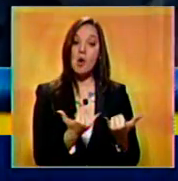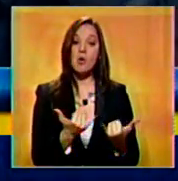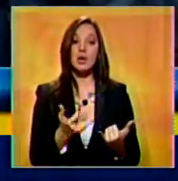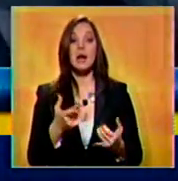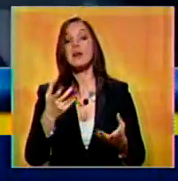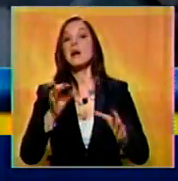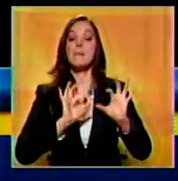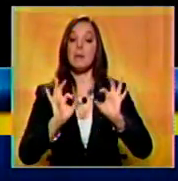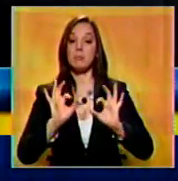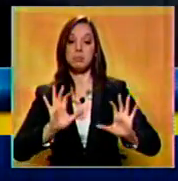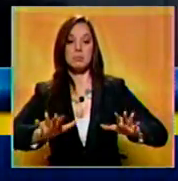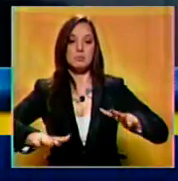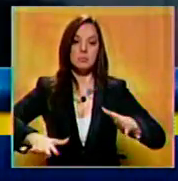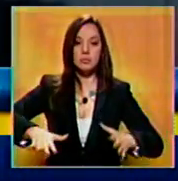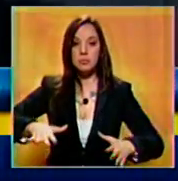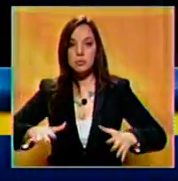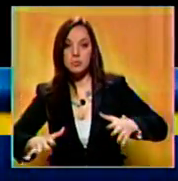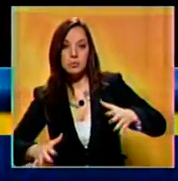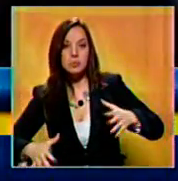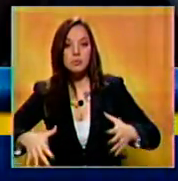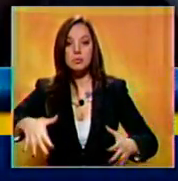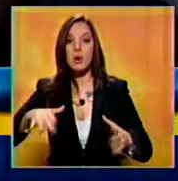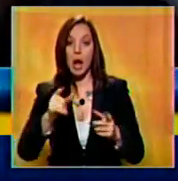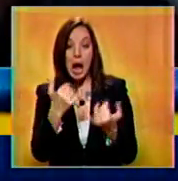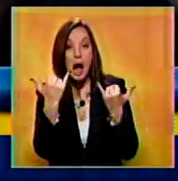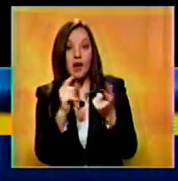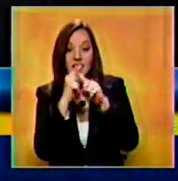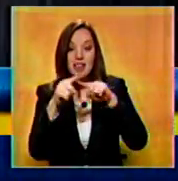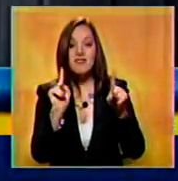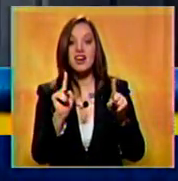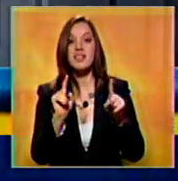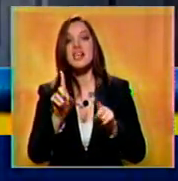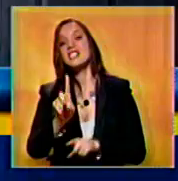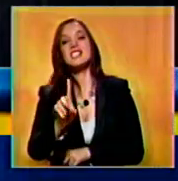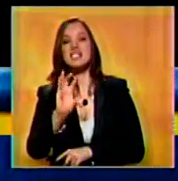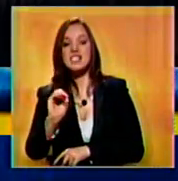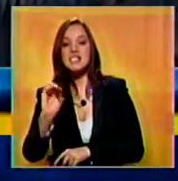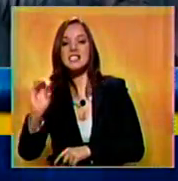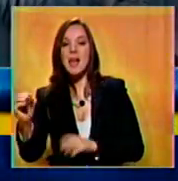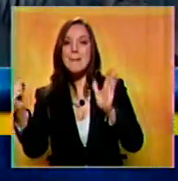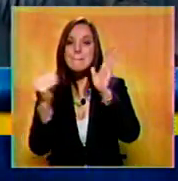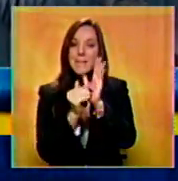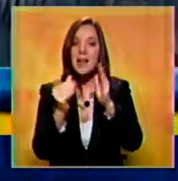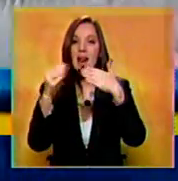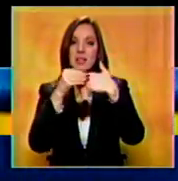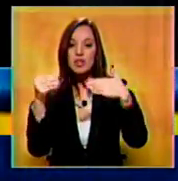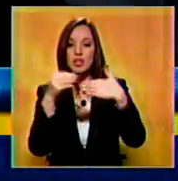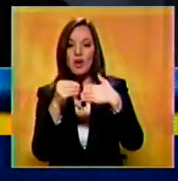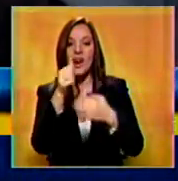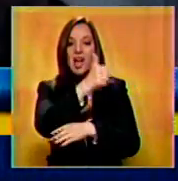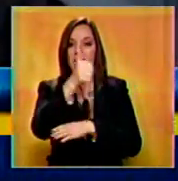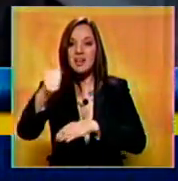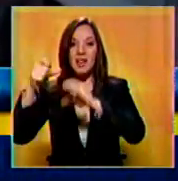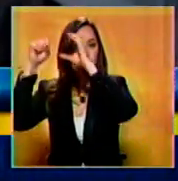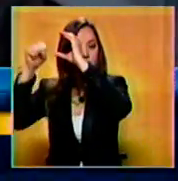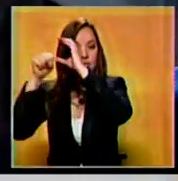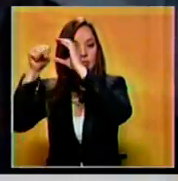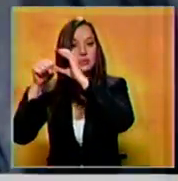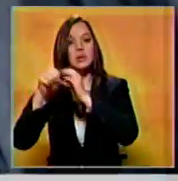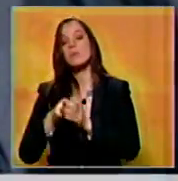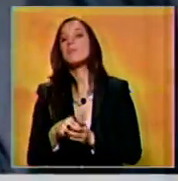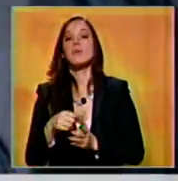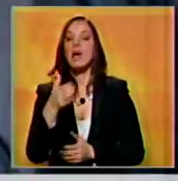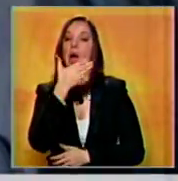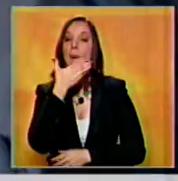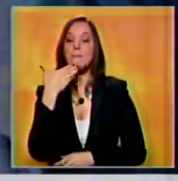en la serie de ciencia ficción Extant. Ganando $100,000 por episodio, Berry aseguró que los mejores guiones para mujeres los